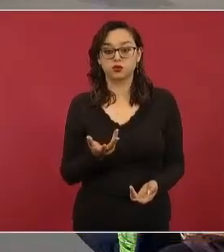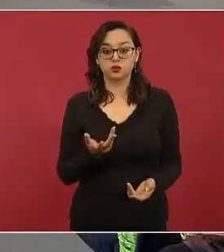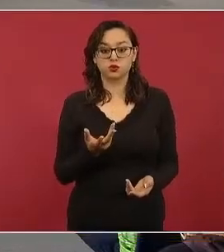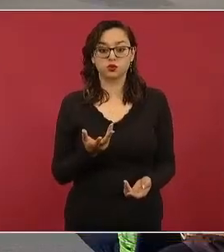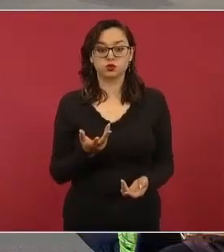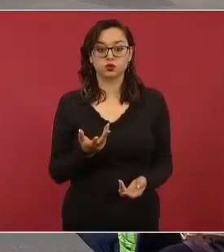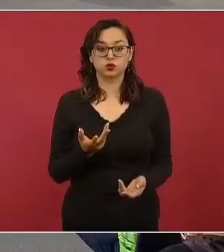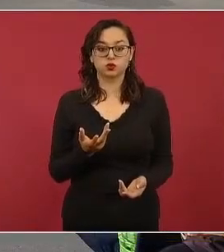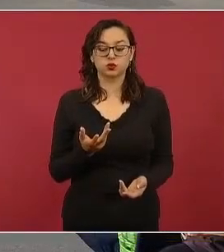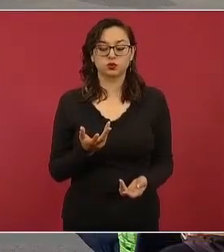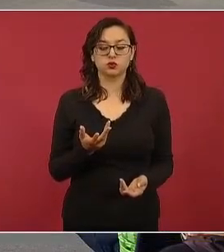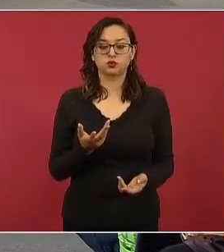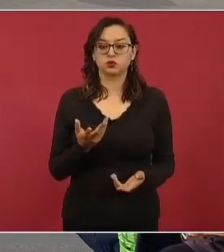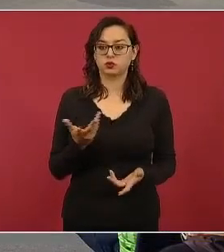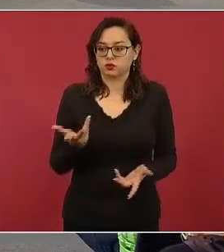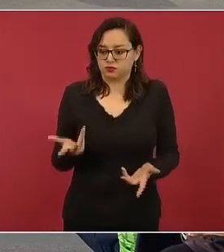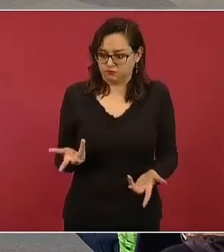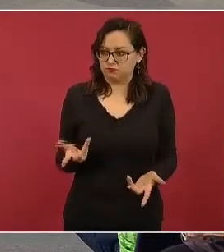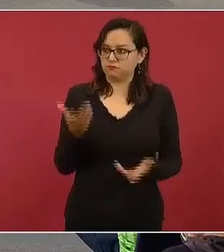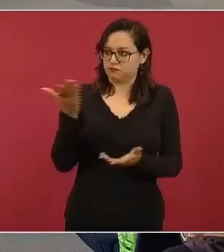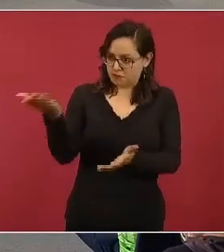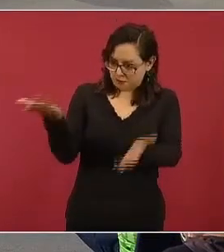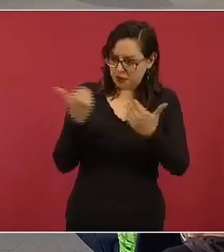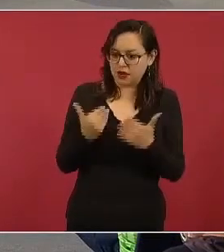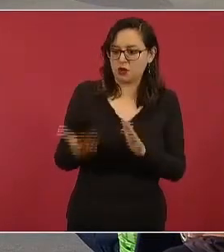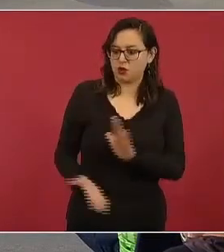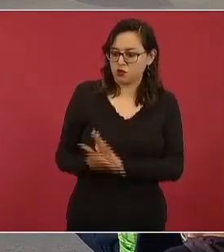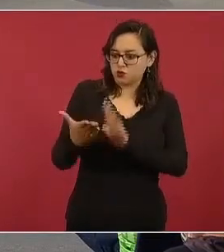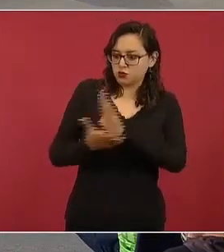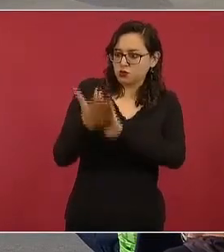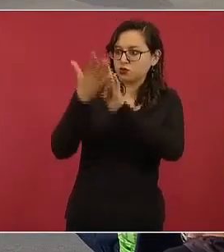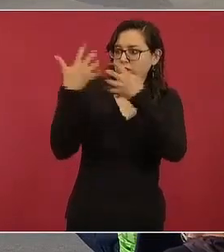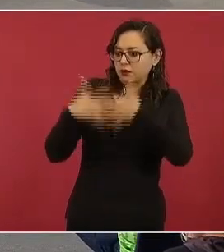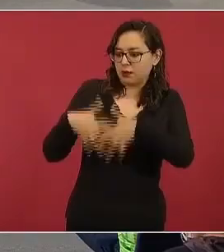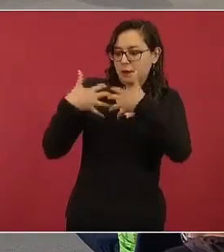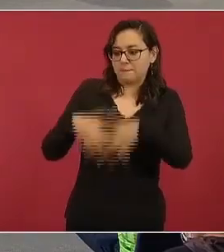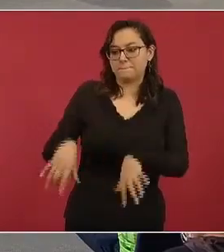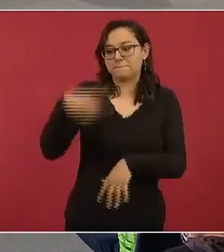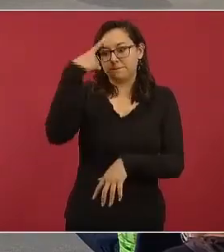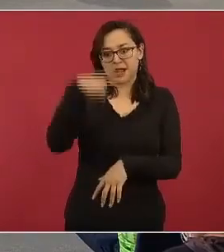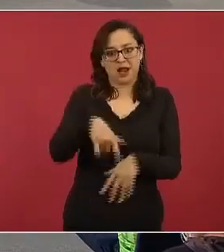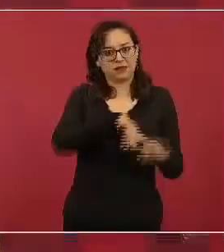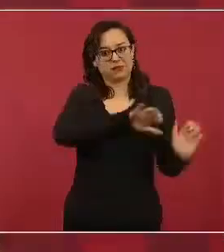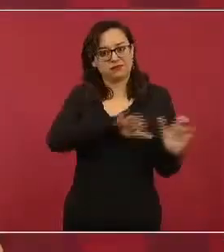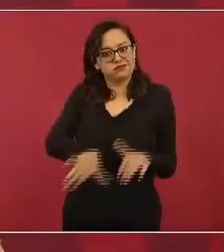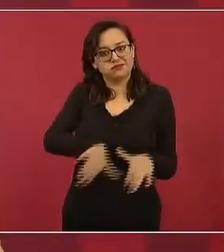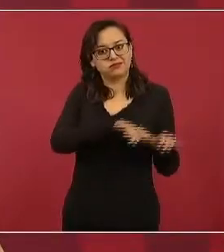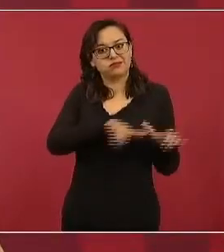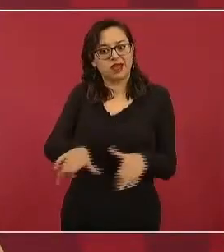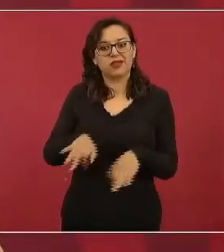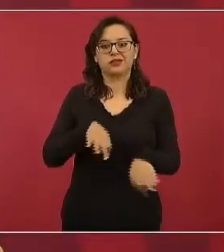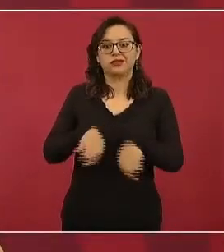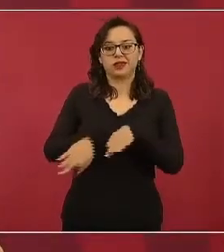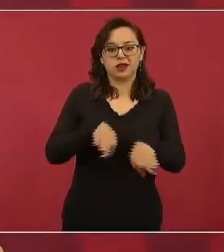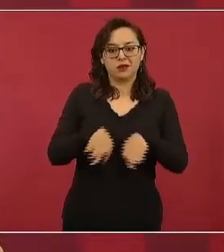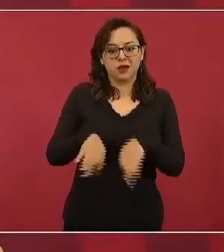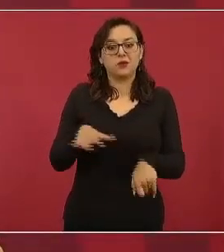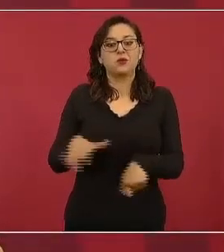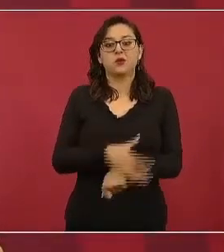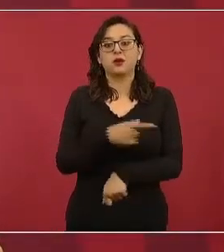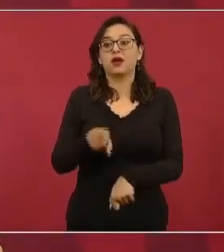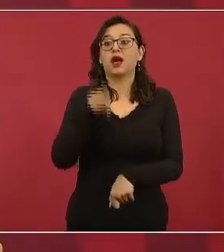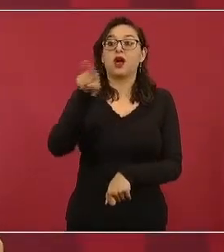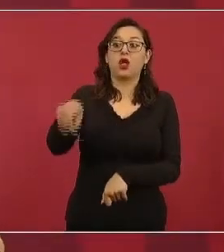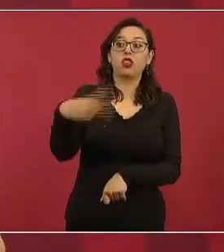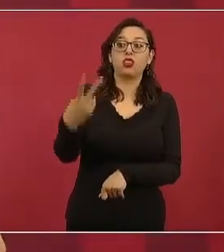que inviertan para crear empleos, porque ya vamos a terminar de construir la refinería de Dos